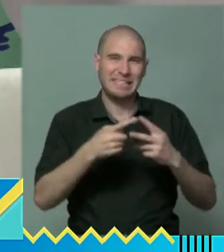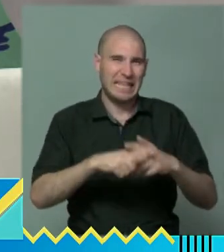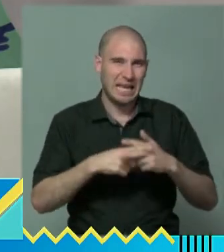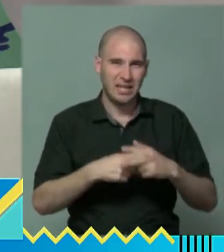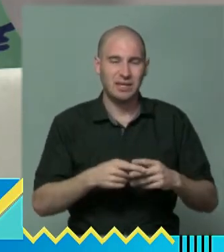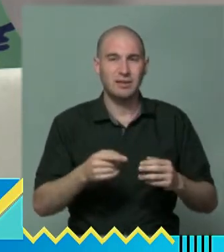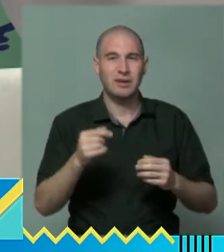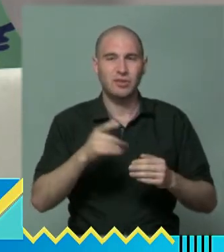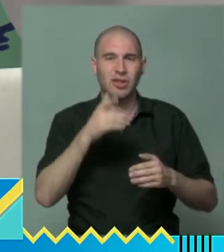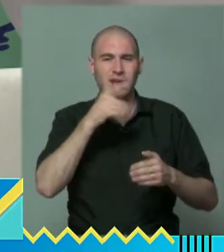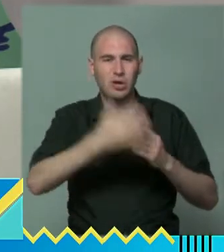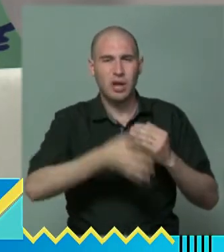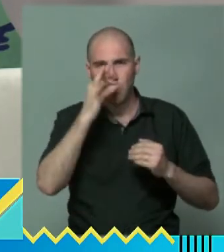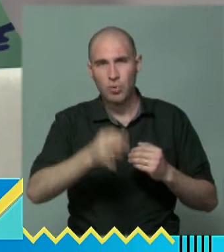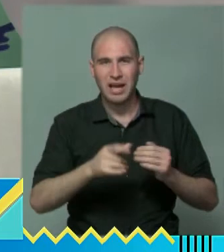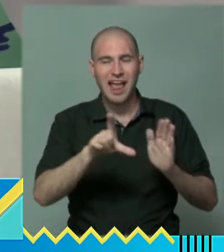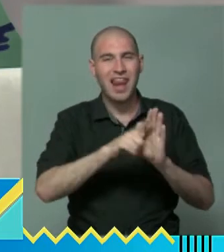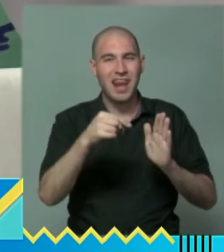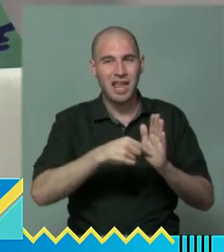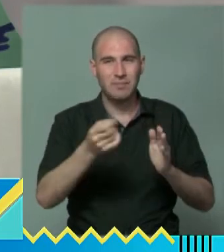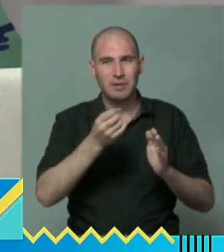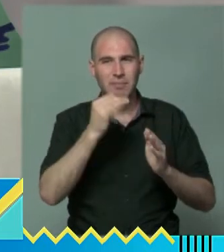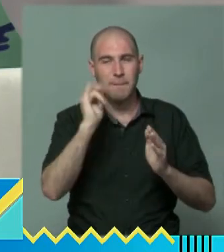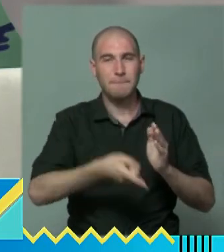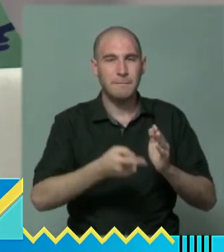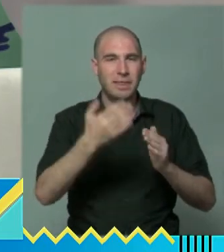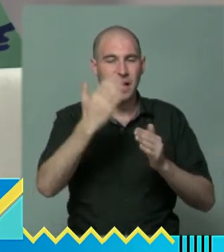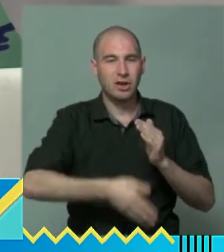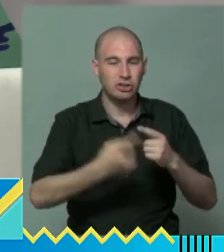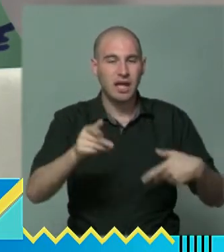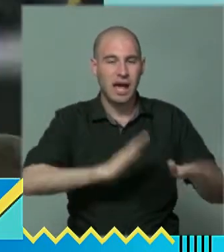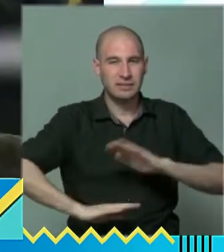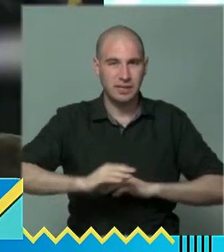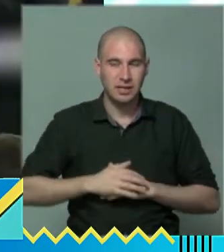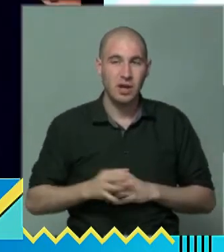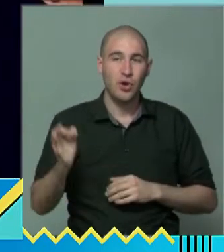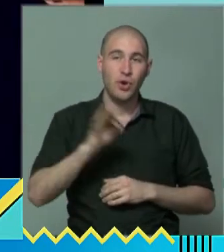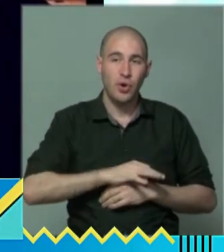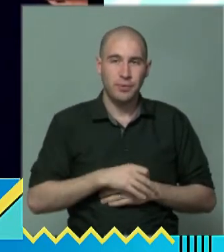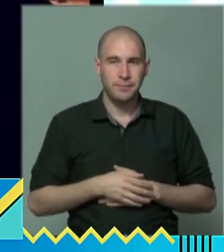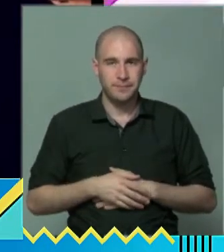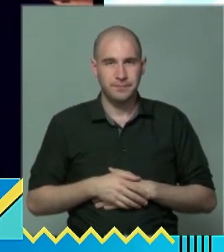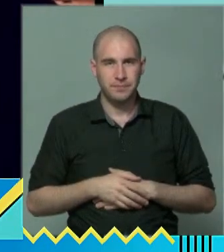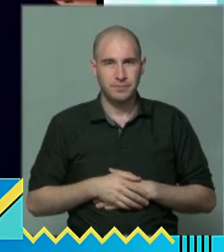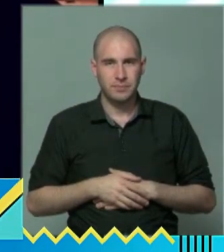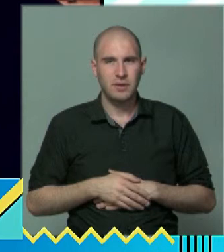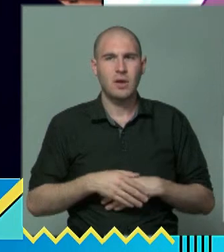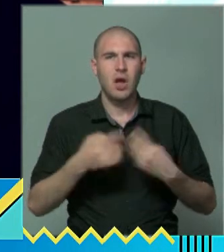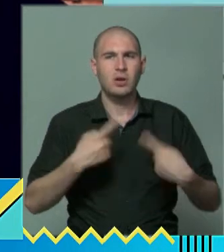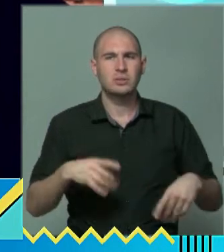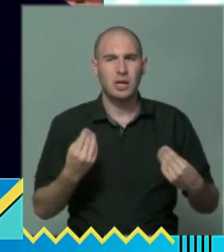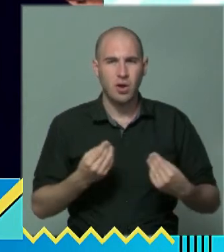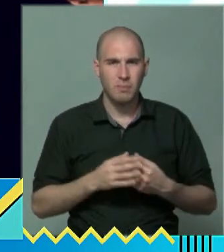de la imprescriptibilidad, claro. Si una ley puede declarar la imprescriptibilidad de las acciones o tiene que ser a través